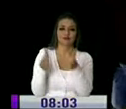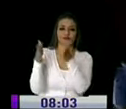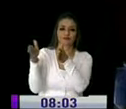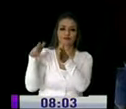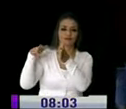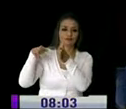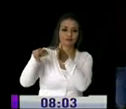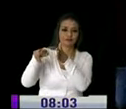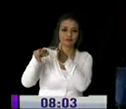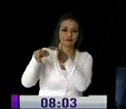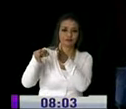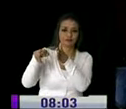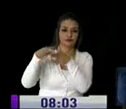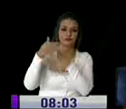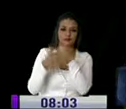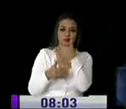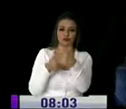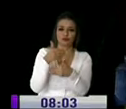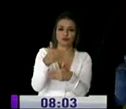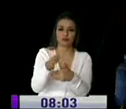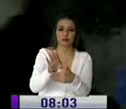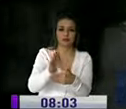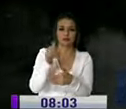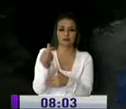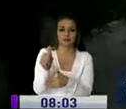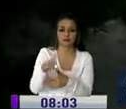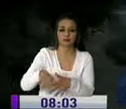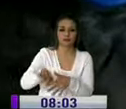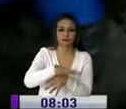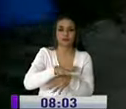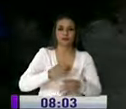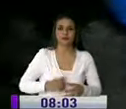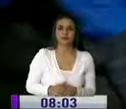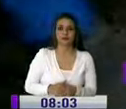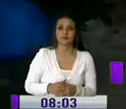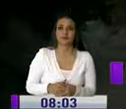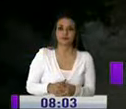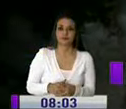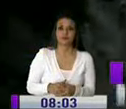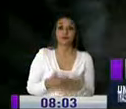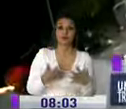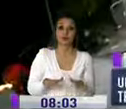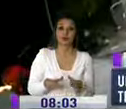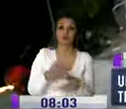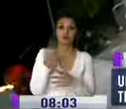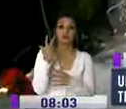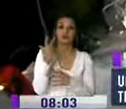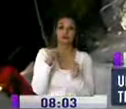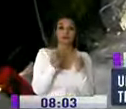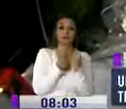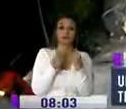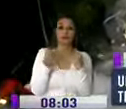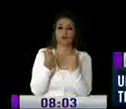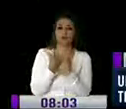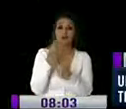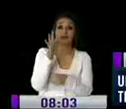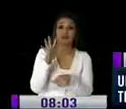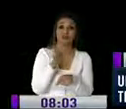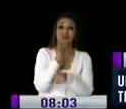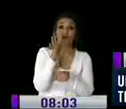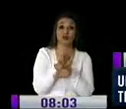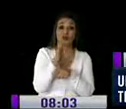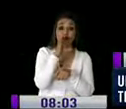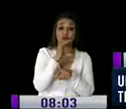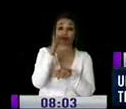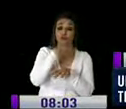del cadáver, con los procedimientos realmente del CBDMQ. A las tres unidades de rescate les tomó al menos 5 horas recuperar este cuerpo